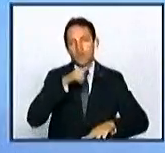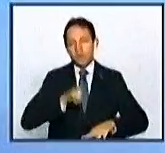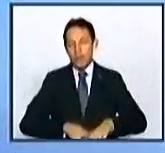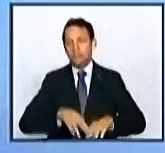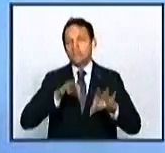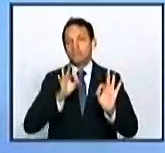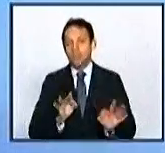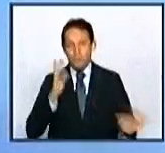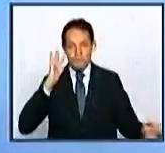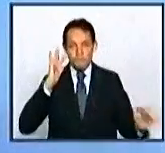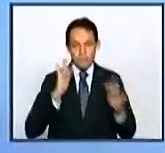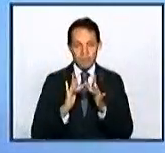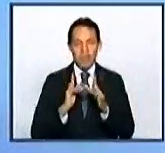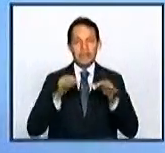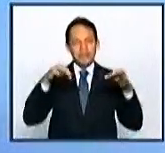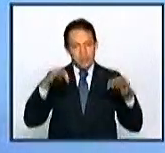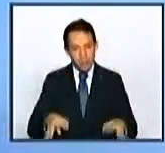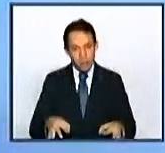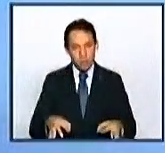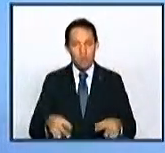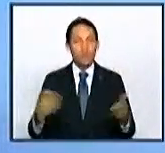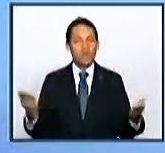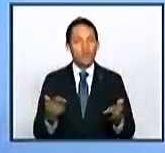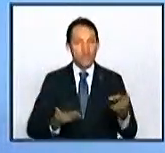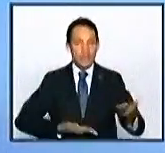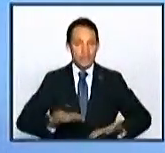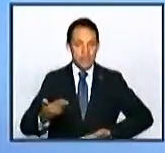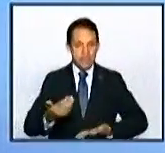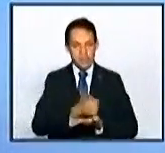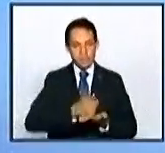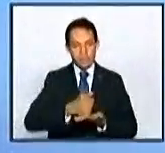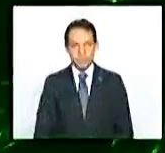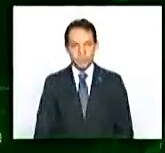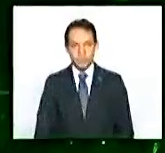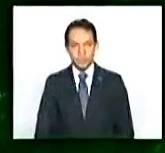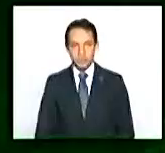estreñimiento. Ahora en tiendas naturistas.